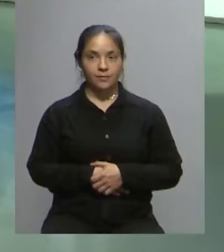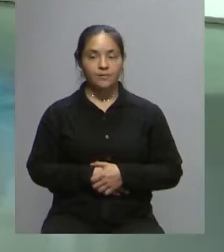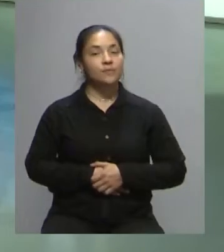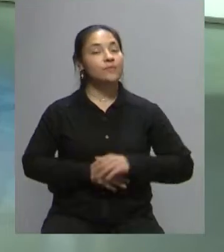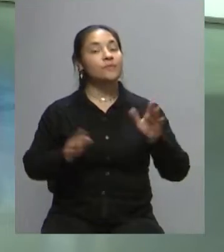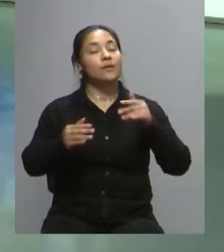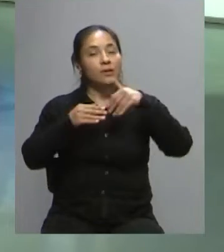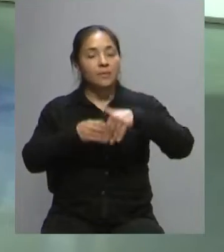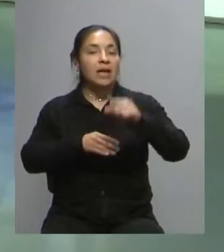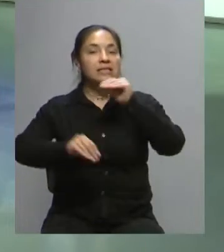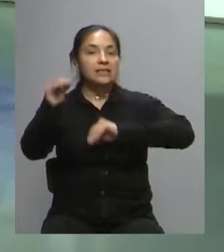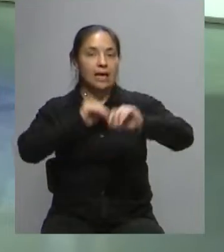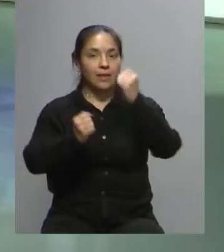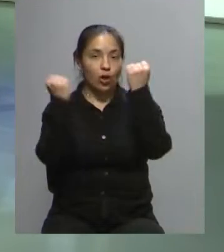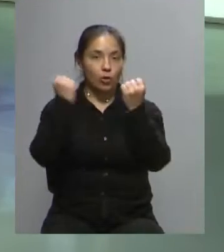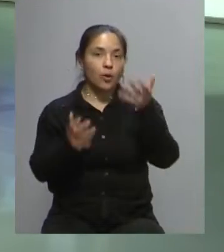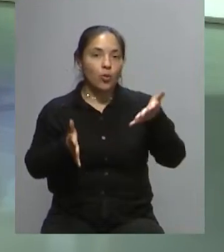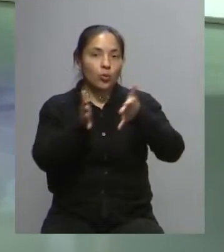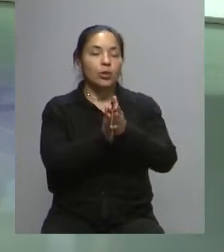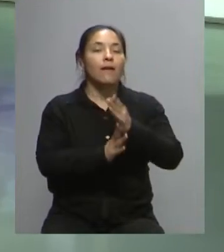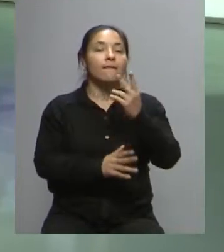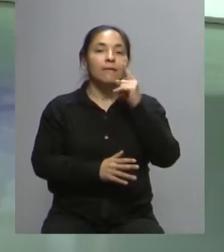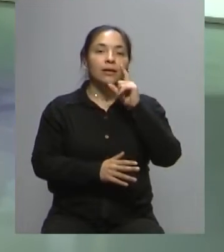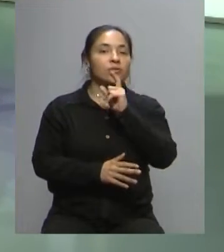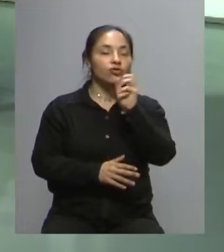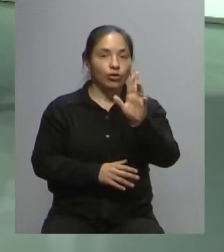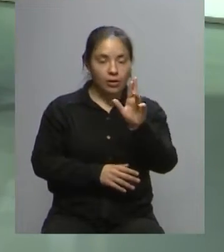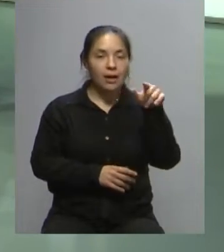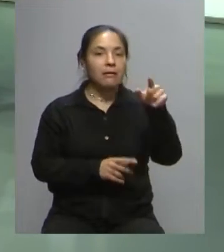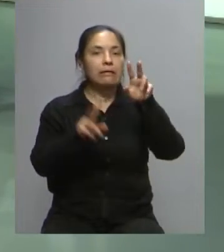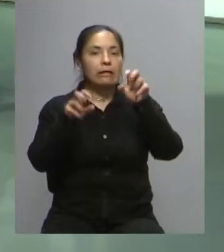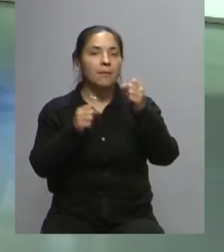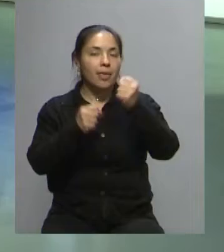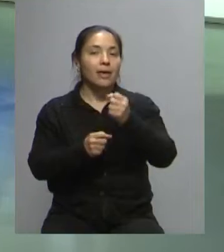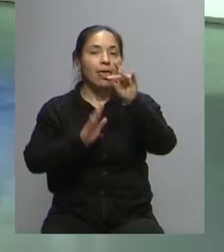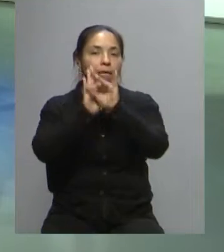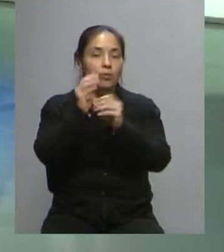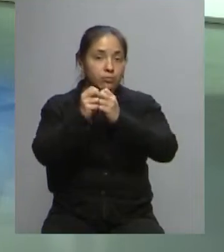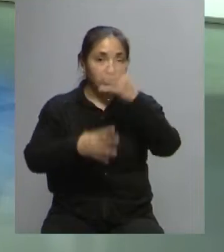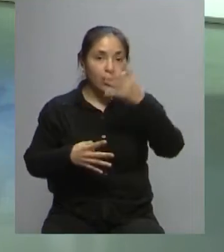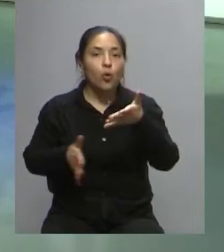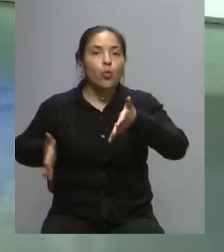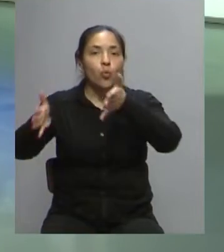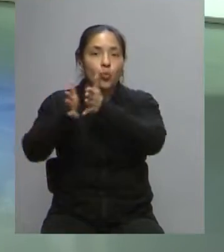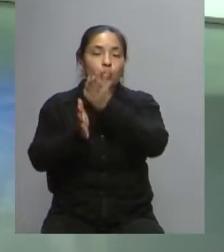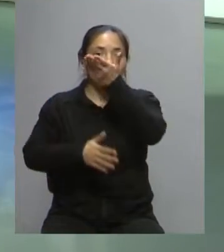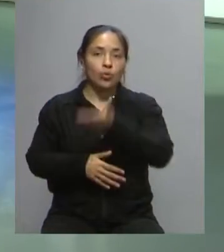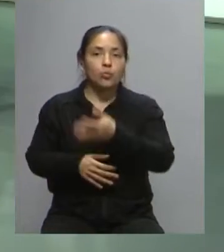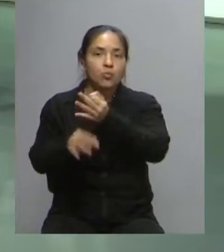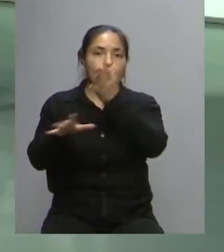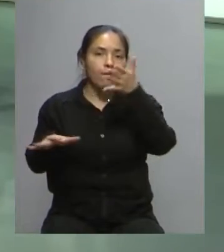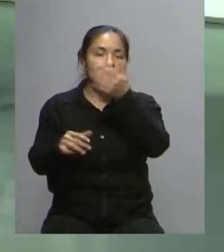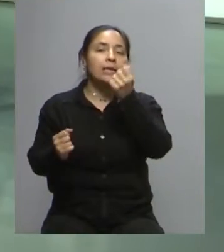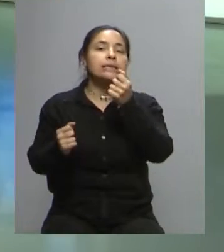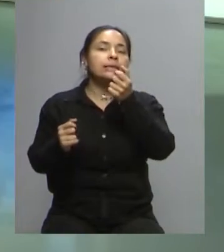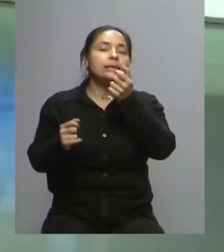Bueno, estamos en Chat Económico junto a Víctor Di Blasi hablando de Big Data. Lo hacemos con Walter Sosa Escudero, que es doctor en Ciencias